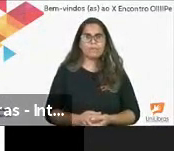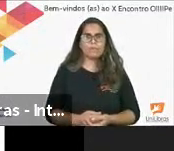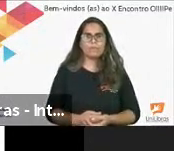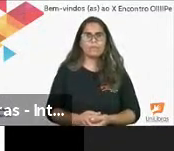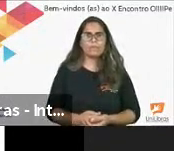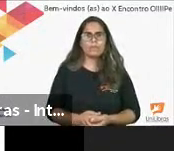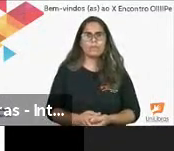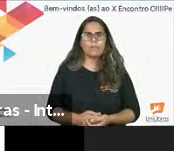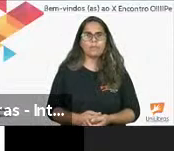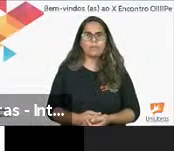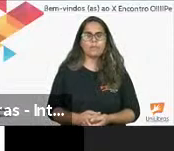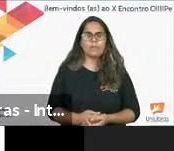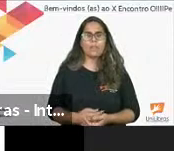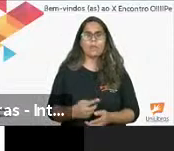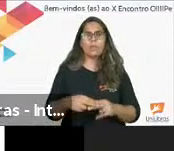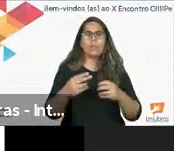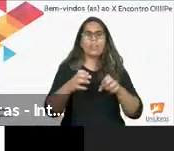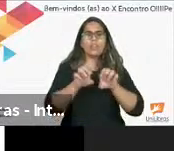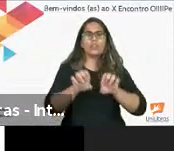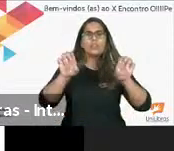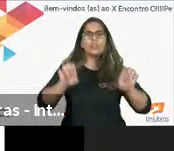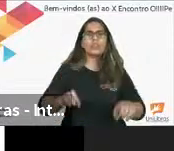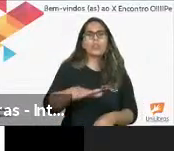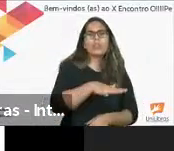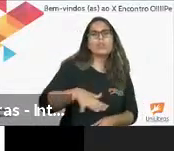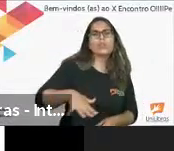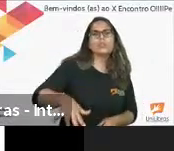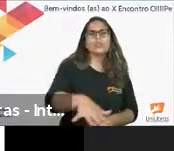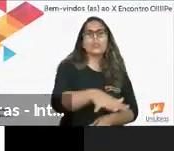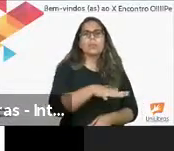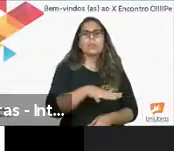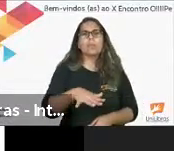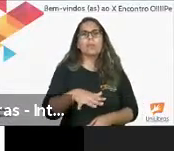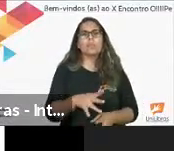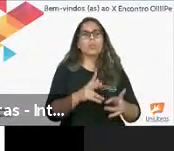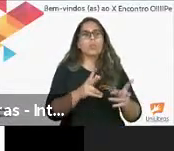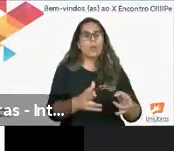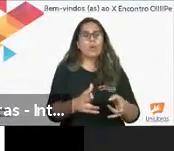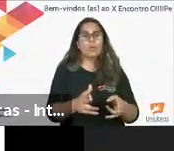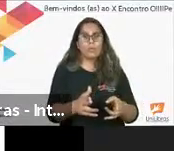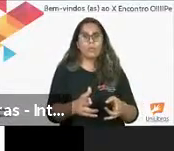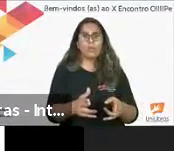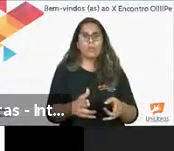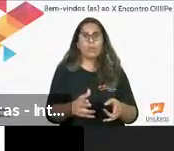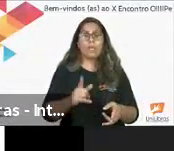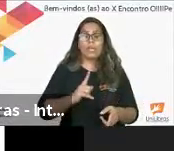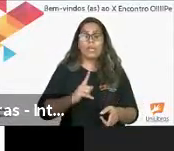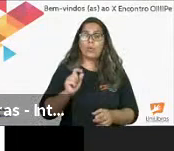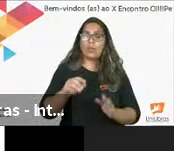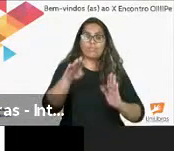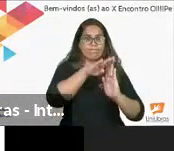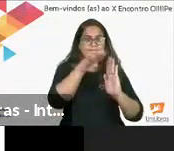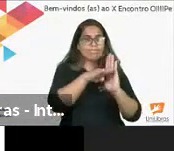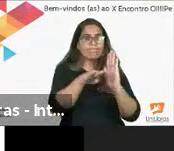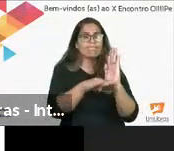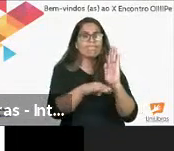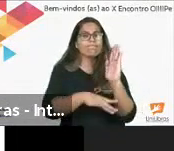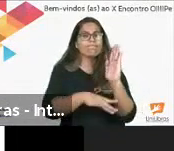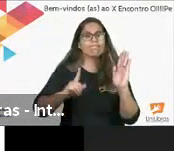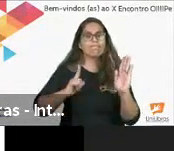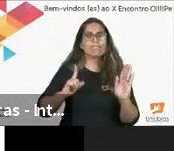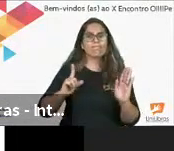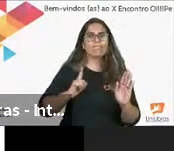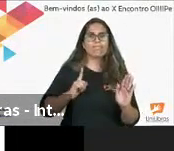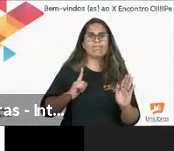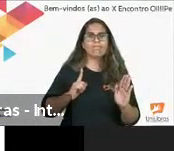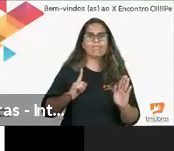Deriva estructural que ocurre en un espacio de deriva diseñado según lo que se quiere, la conducta que se quiere lograr.